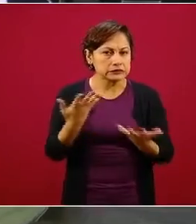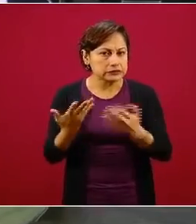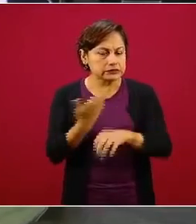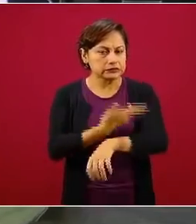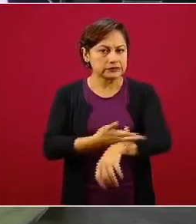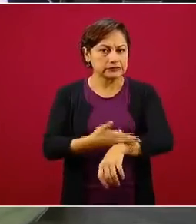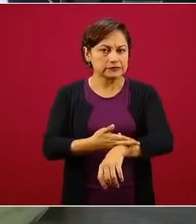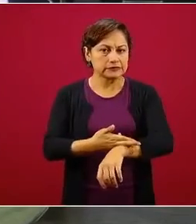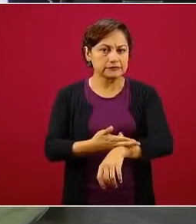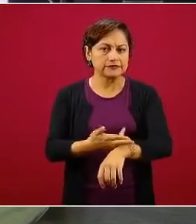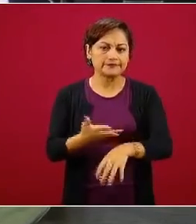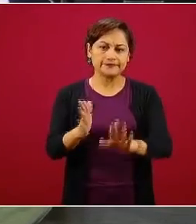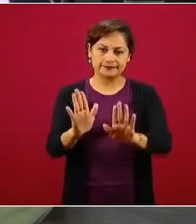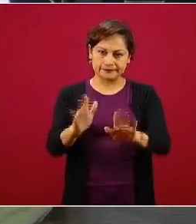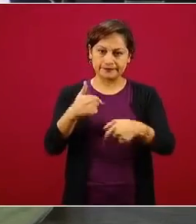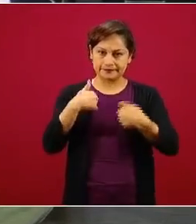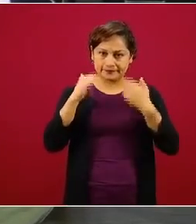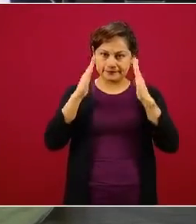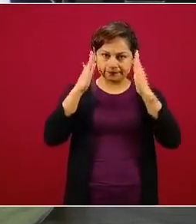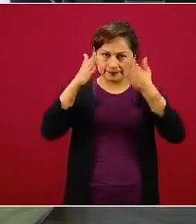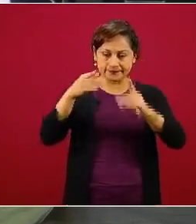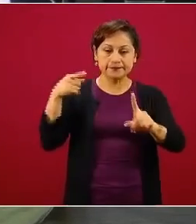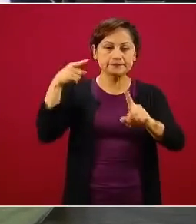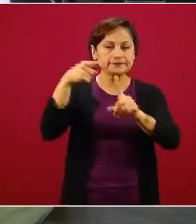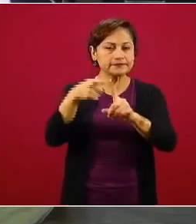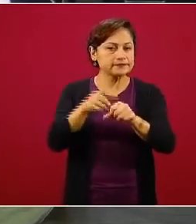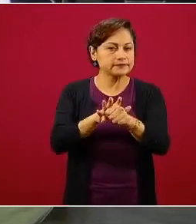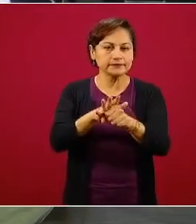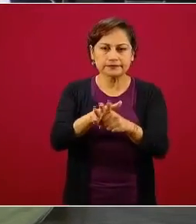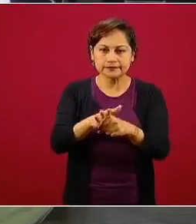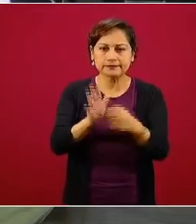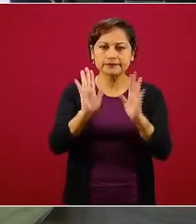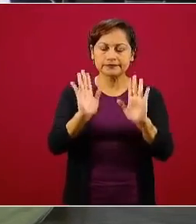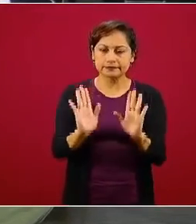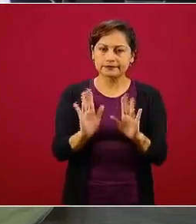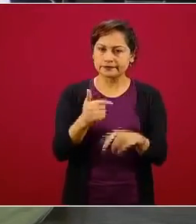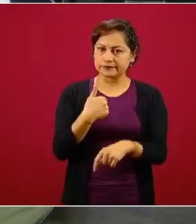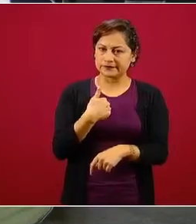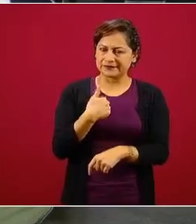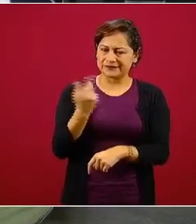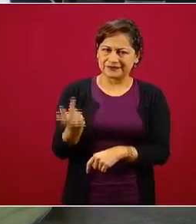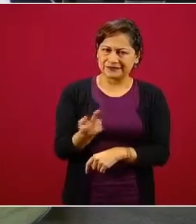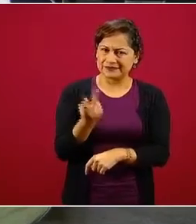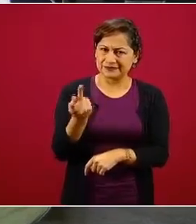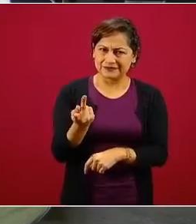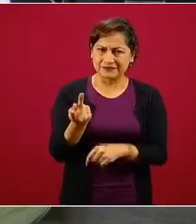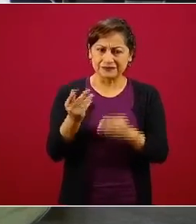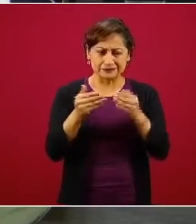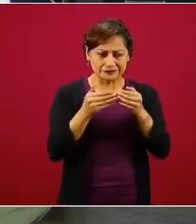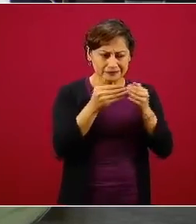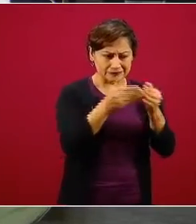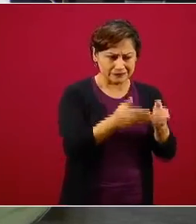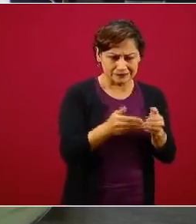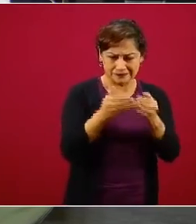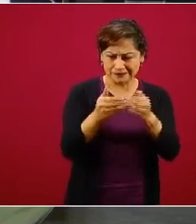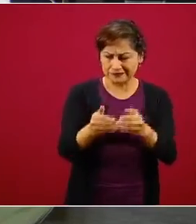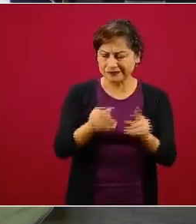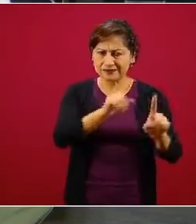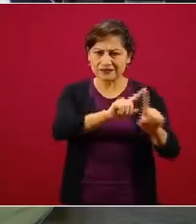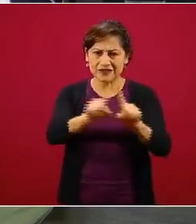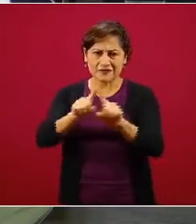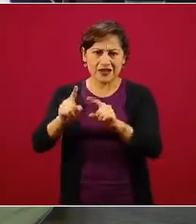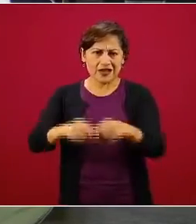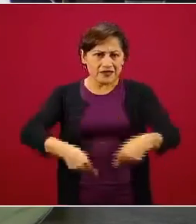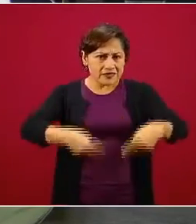¿cómo es posible que se arriesgue a tanto, sobre todo la vida en el mar, sobre todo todas las anomalías que hay en